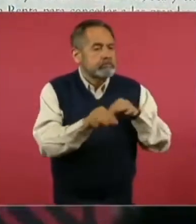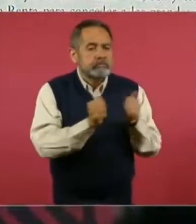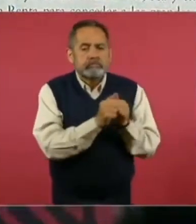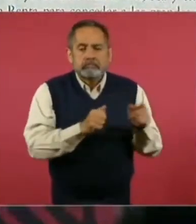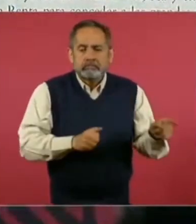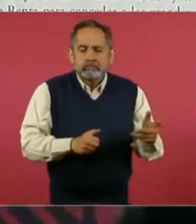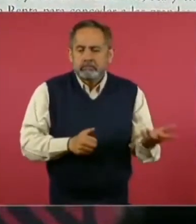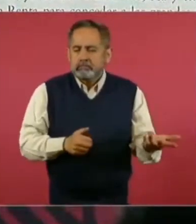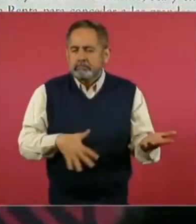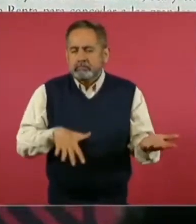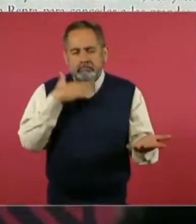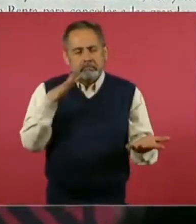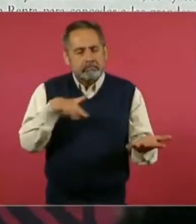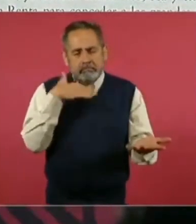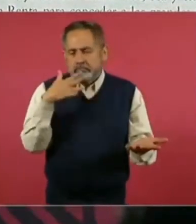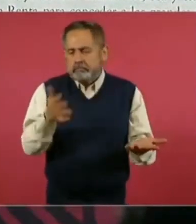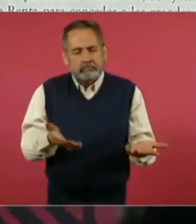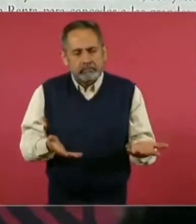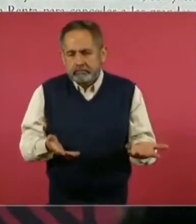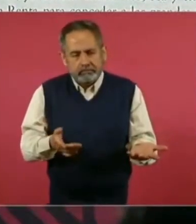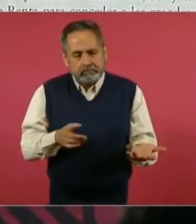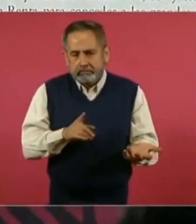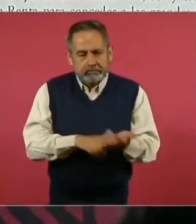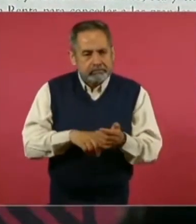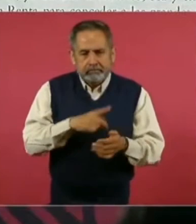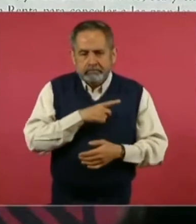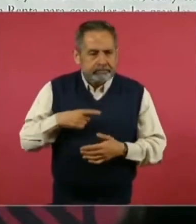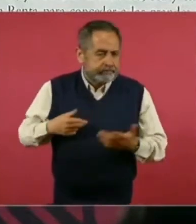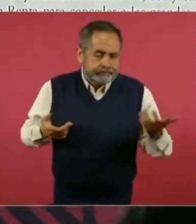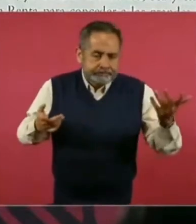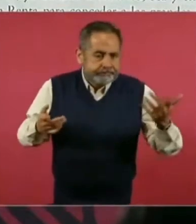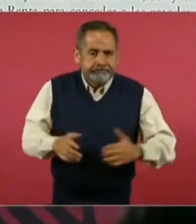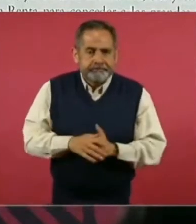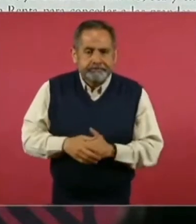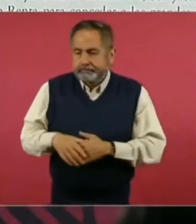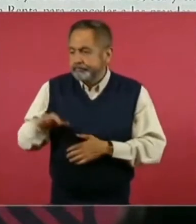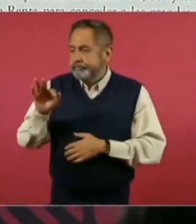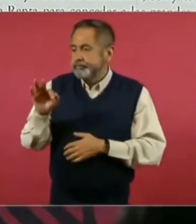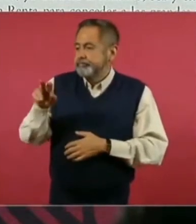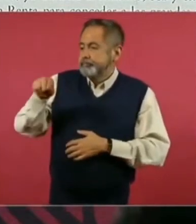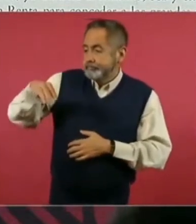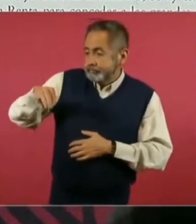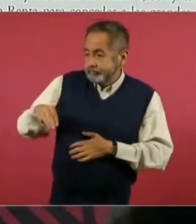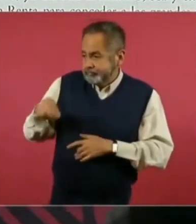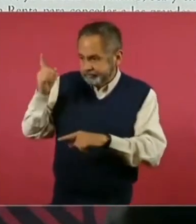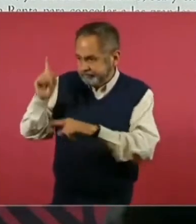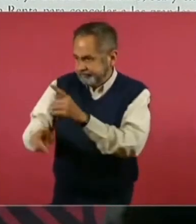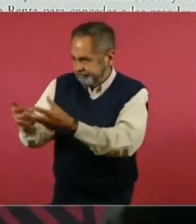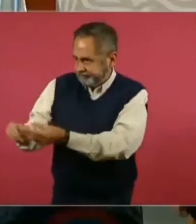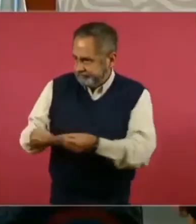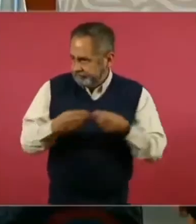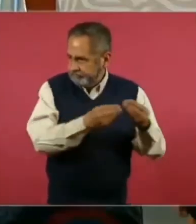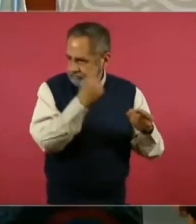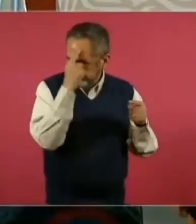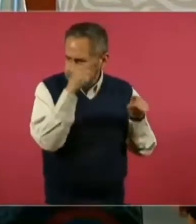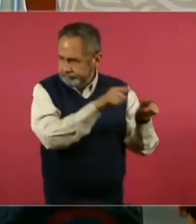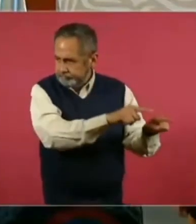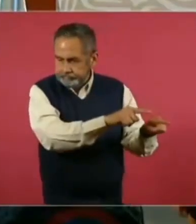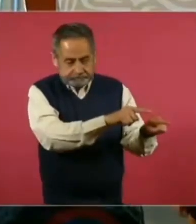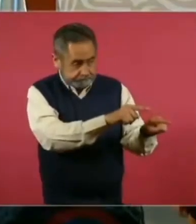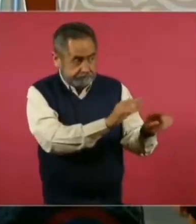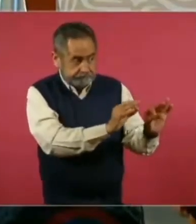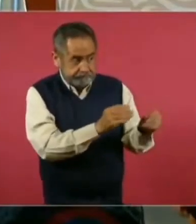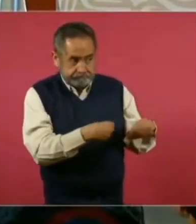les entrega los ferrocarriles, termina su mandato y se va a